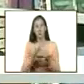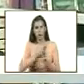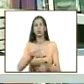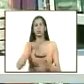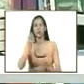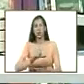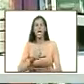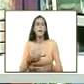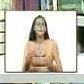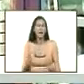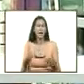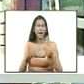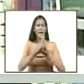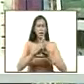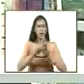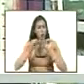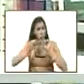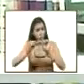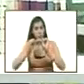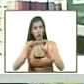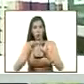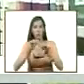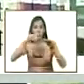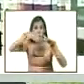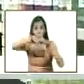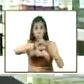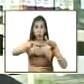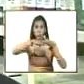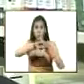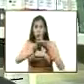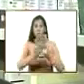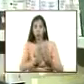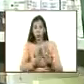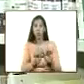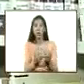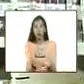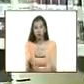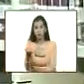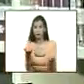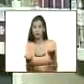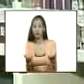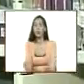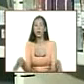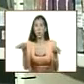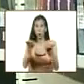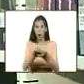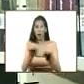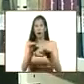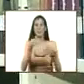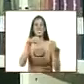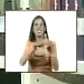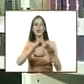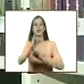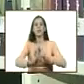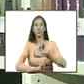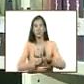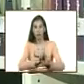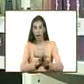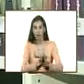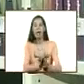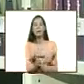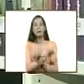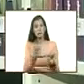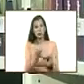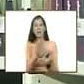ley es mantener este nivel de reserva el nivel de equilibrio de reservas internacionales que ya lo